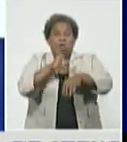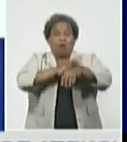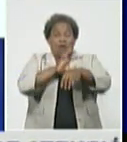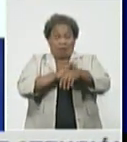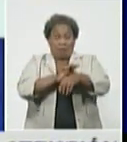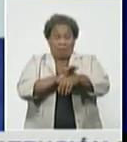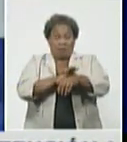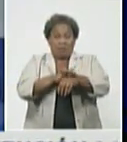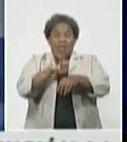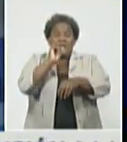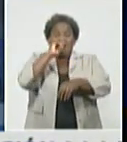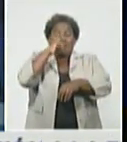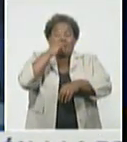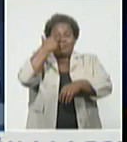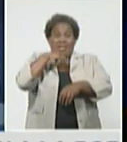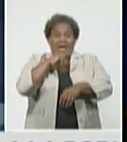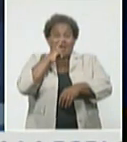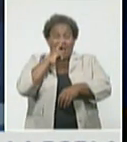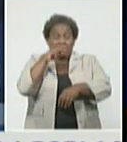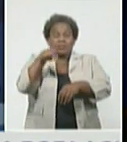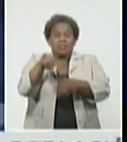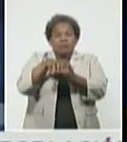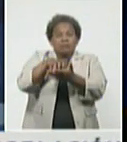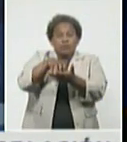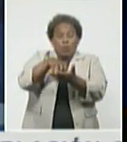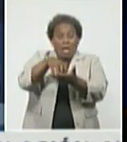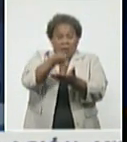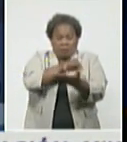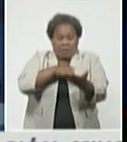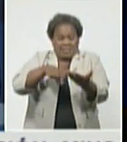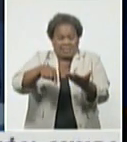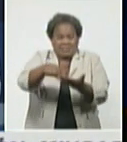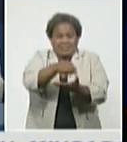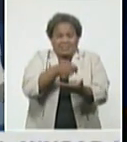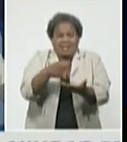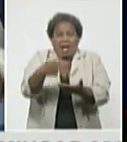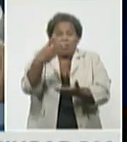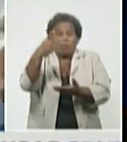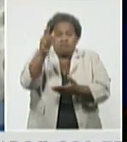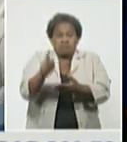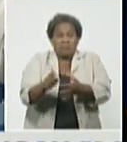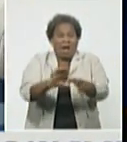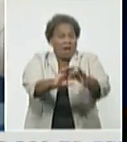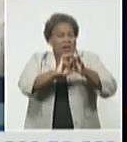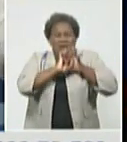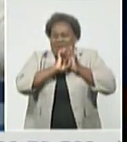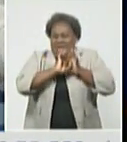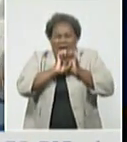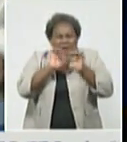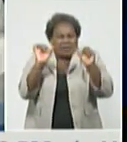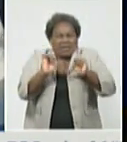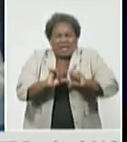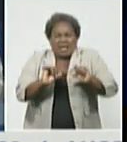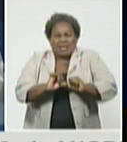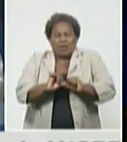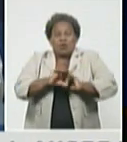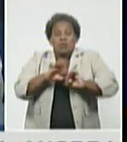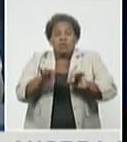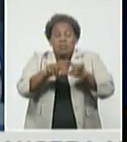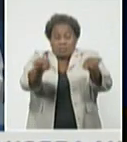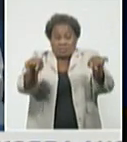Da Nang y sus alrededores. 2 pacientes se encuentran en estado crítico y están en salas de terapia